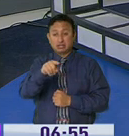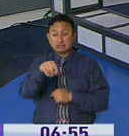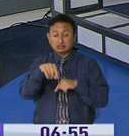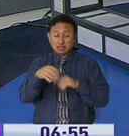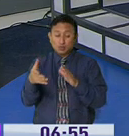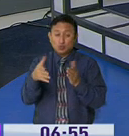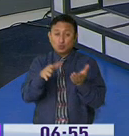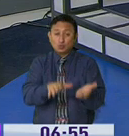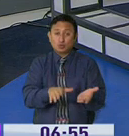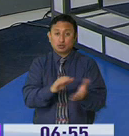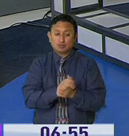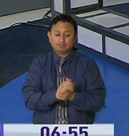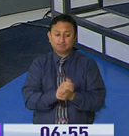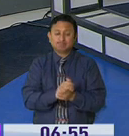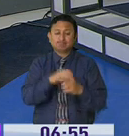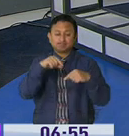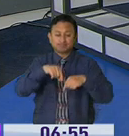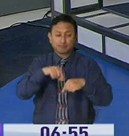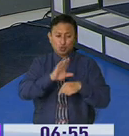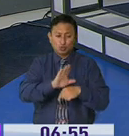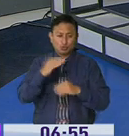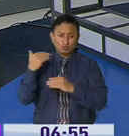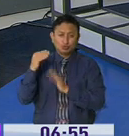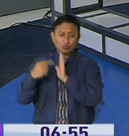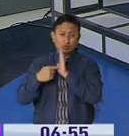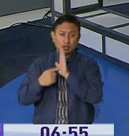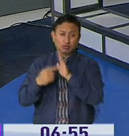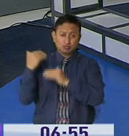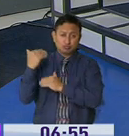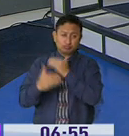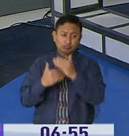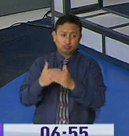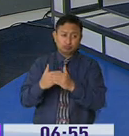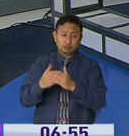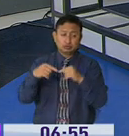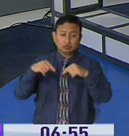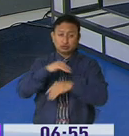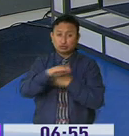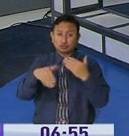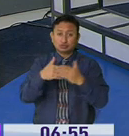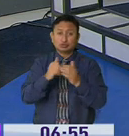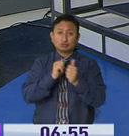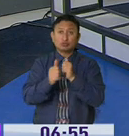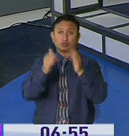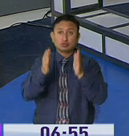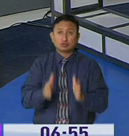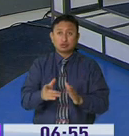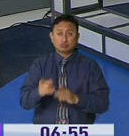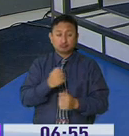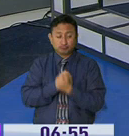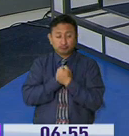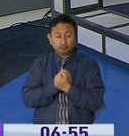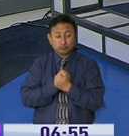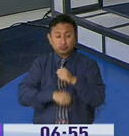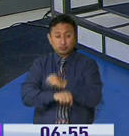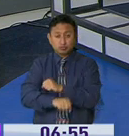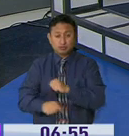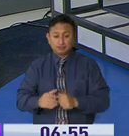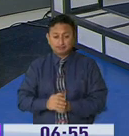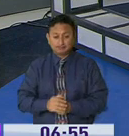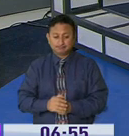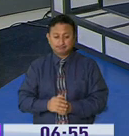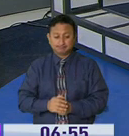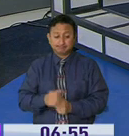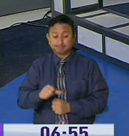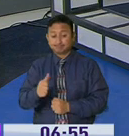un gran legado a nuestra población y a todos los deportistas, a quienes aman el fútbol. Sí, claro, el tema de los talibanes también es terrible. Uh-huh. El discurso es